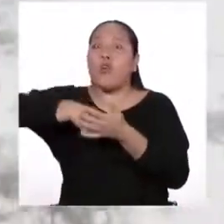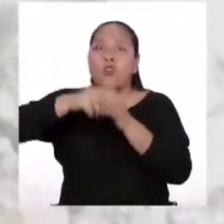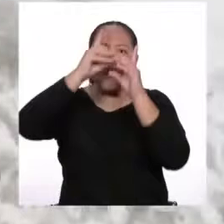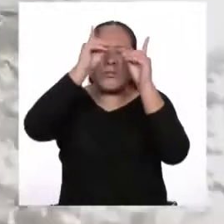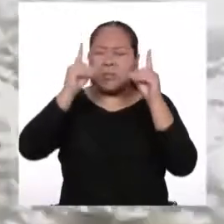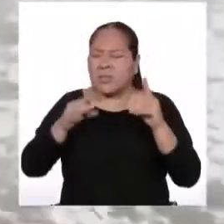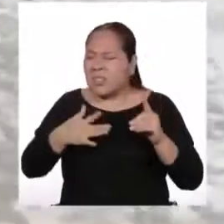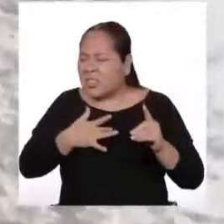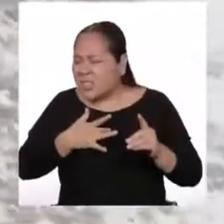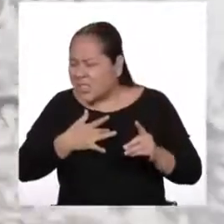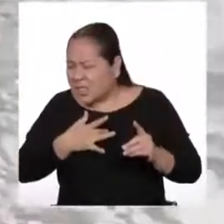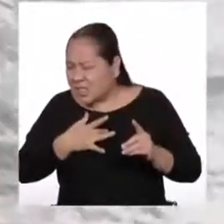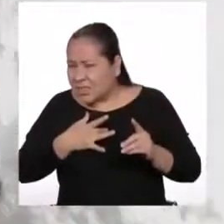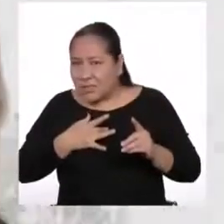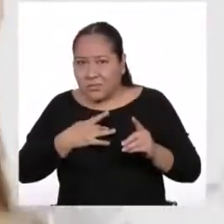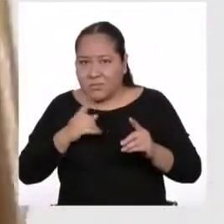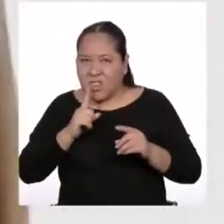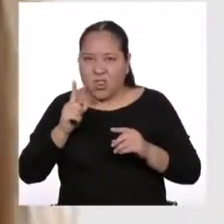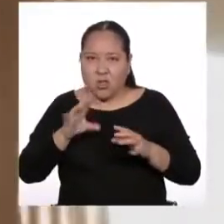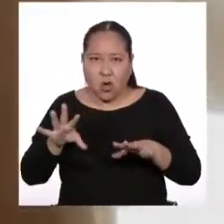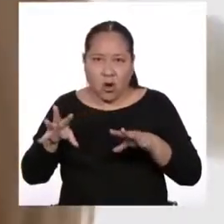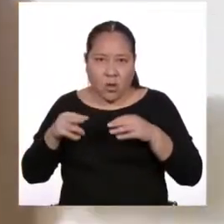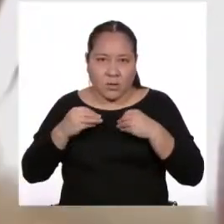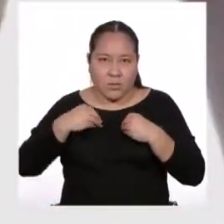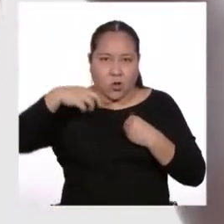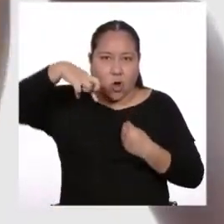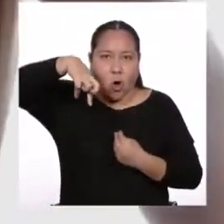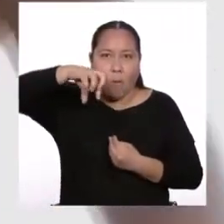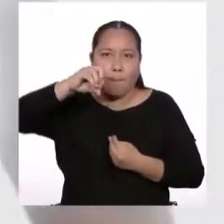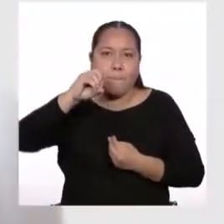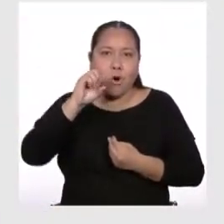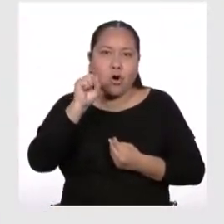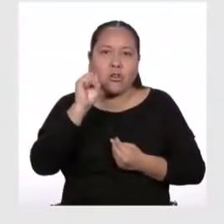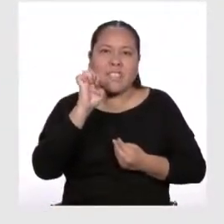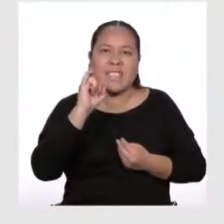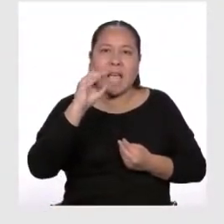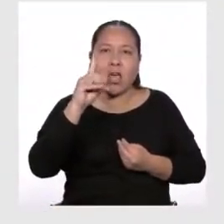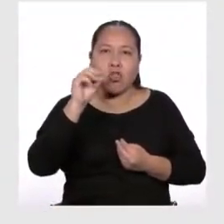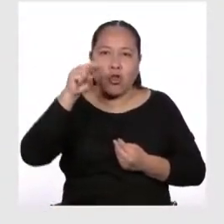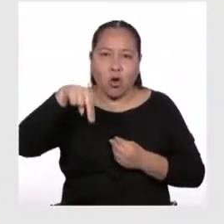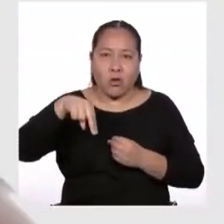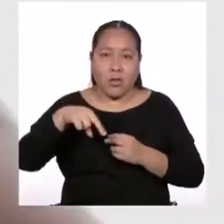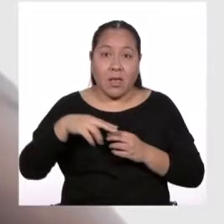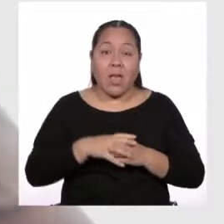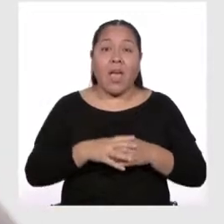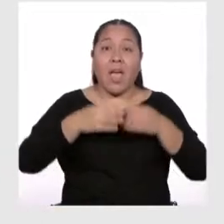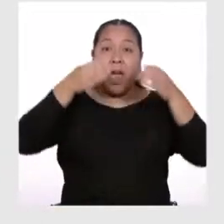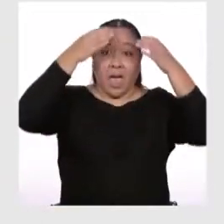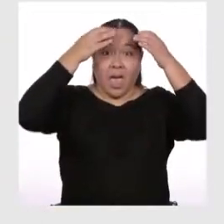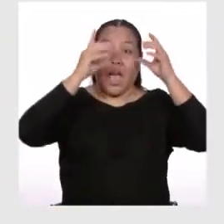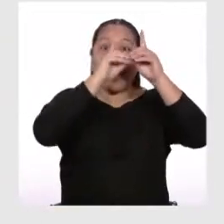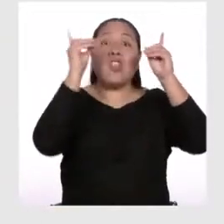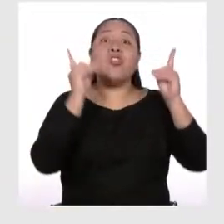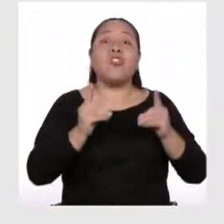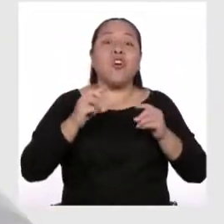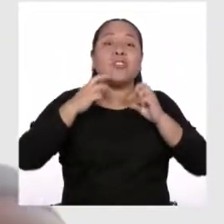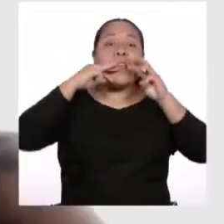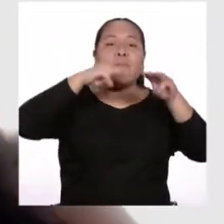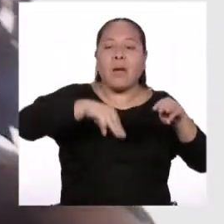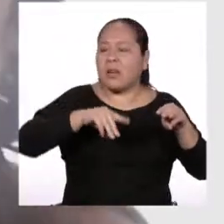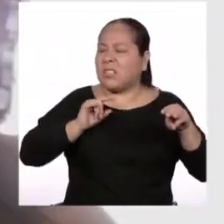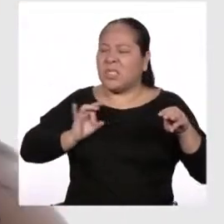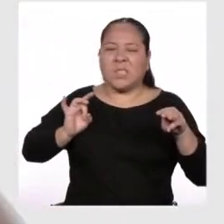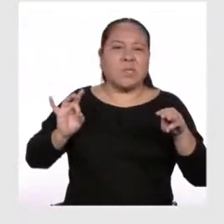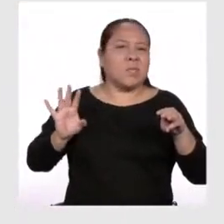él, excepto Poseidón, quien se mantuvo siempre rencoroso con el divino Odiseo hasta que